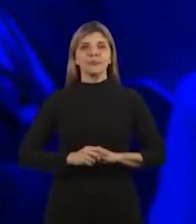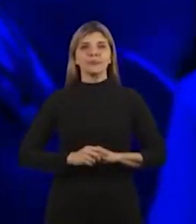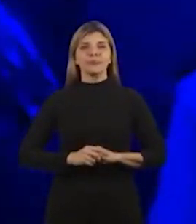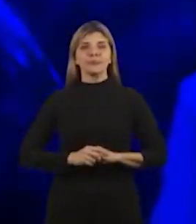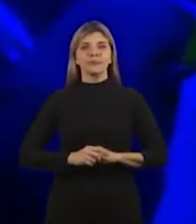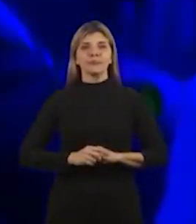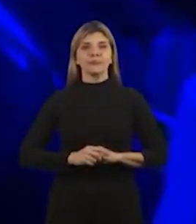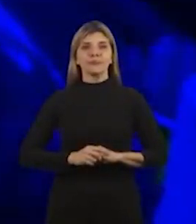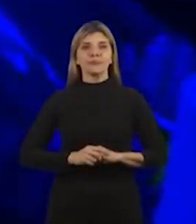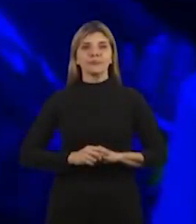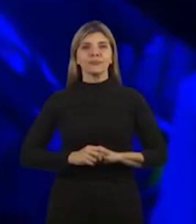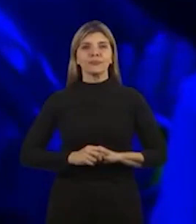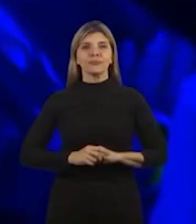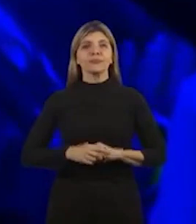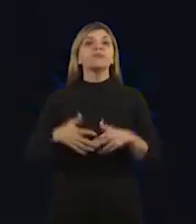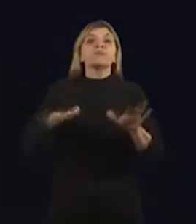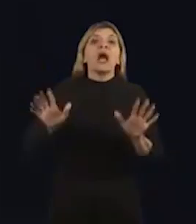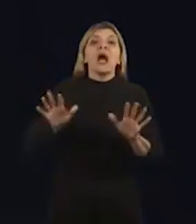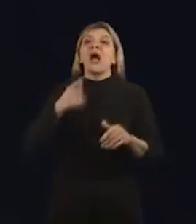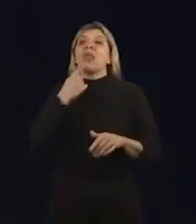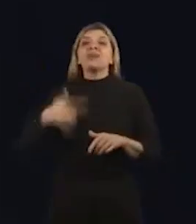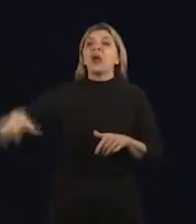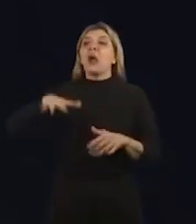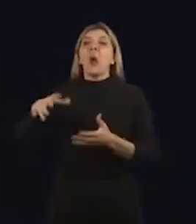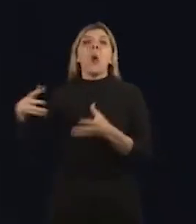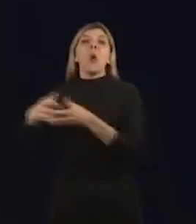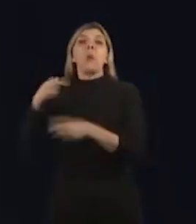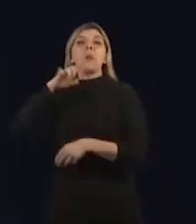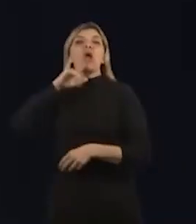Pedrito pese a lo que diga la progresía mediática